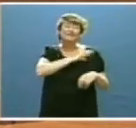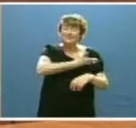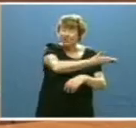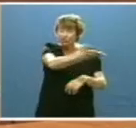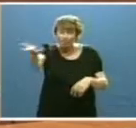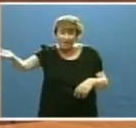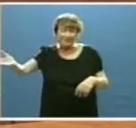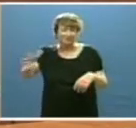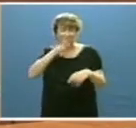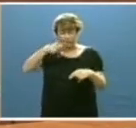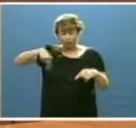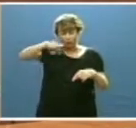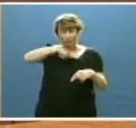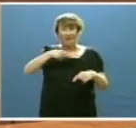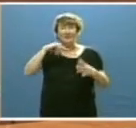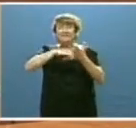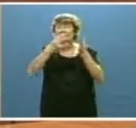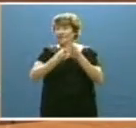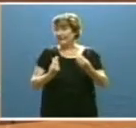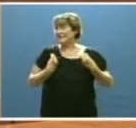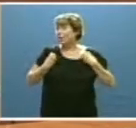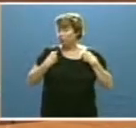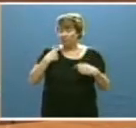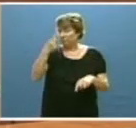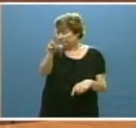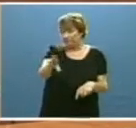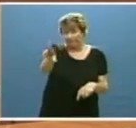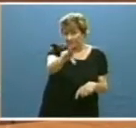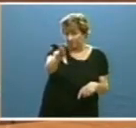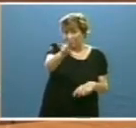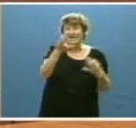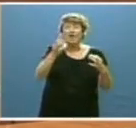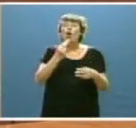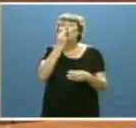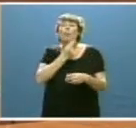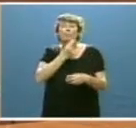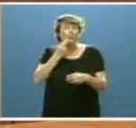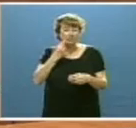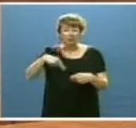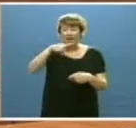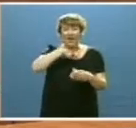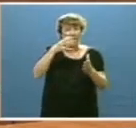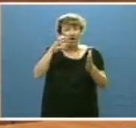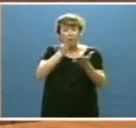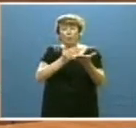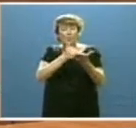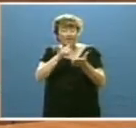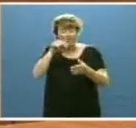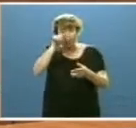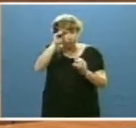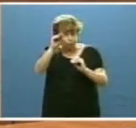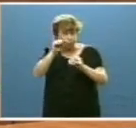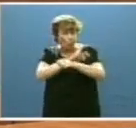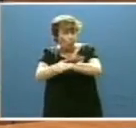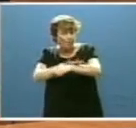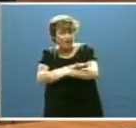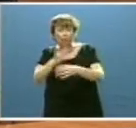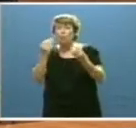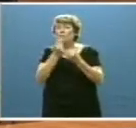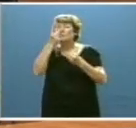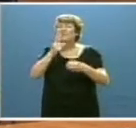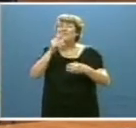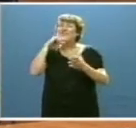se refiere a nuestro sistema de salud reiteró el compromiso de la comunidad y de su gobierno con un sistema